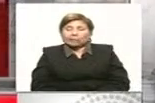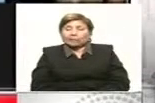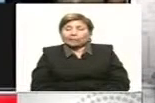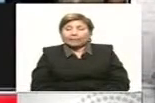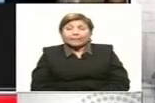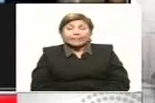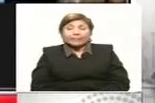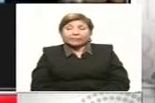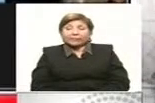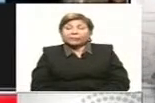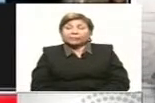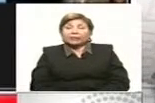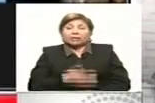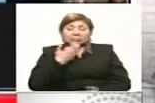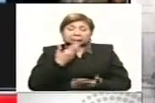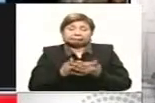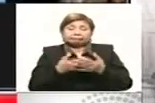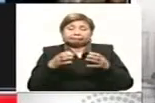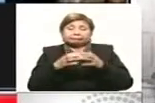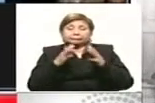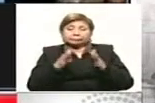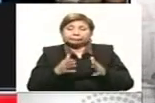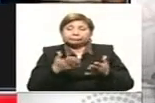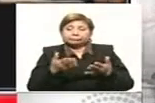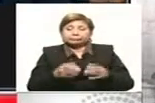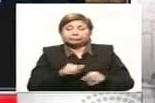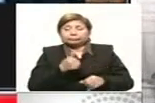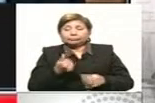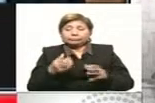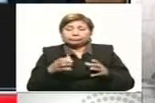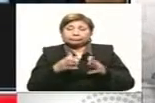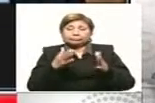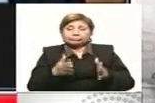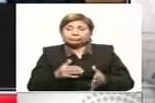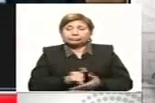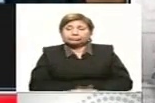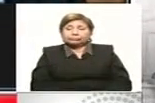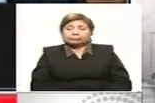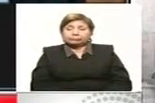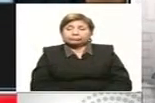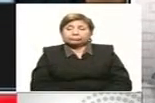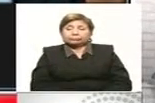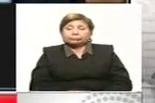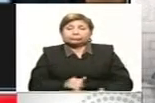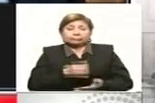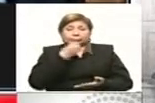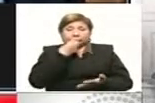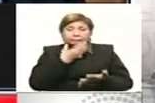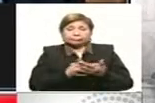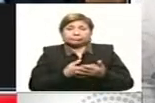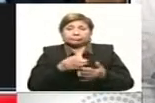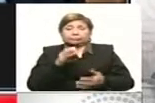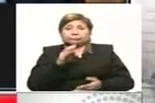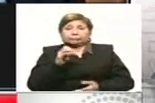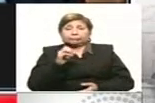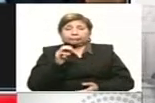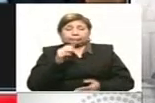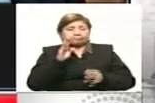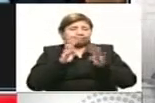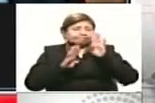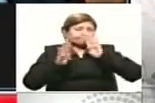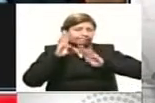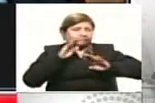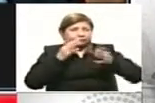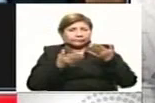Gracias, congresista Juárez. ¿Algún otro congresista que tenga bien formular alguna preocupación